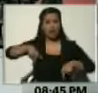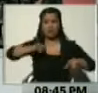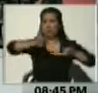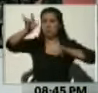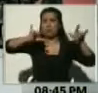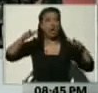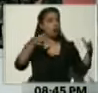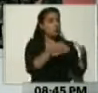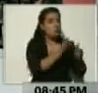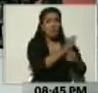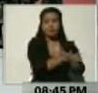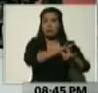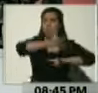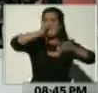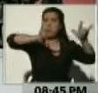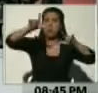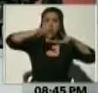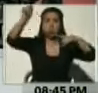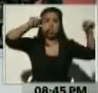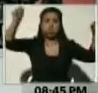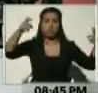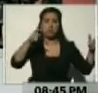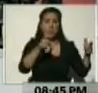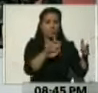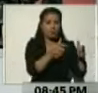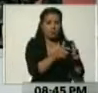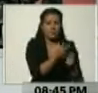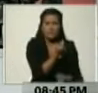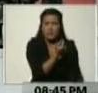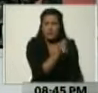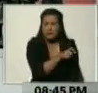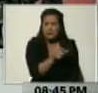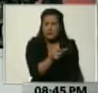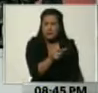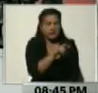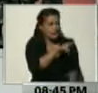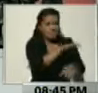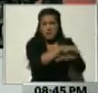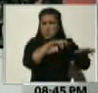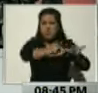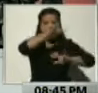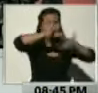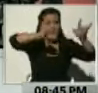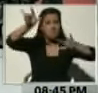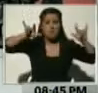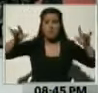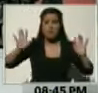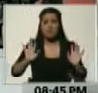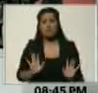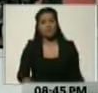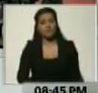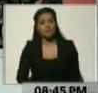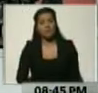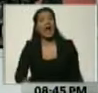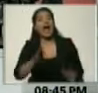la oposición, o muy pocos se quedaron, pues. Se fueron de viaje. Ay, si fuese un